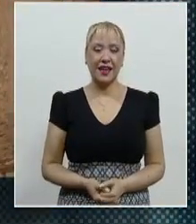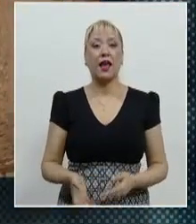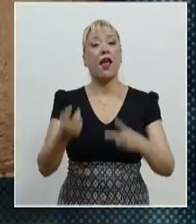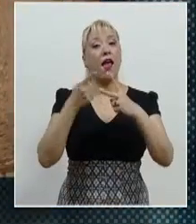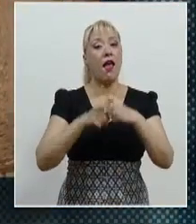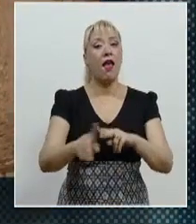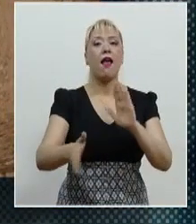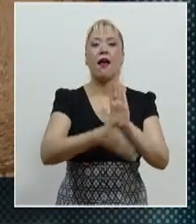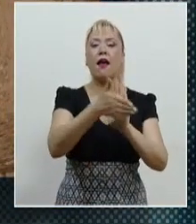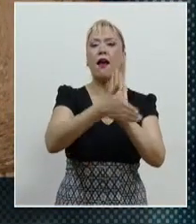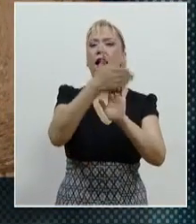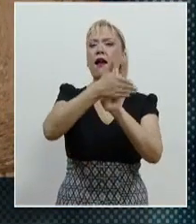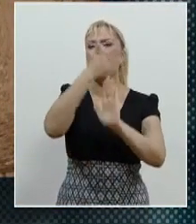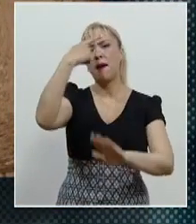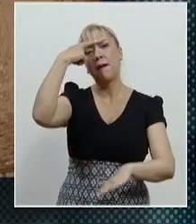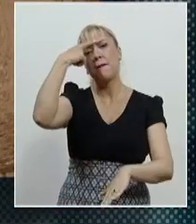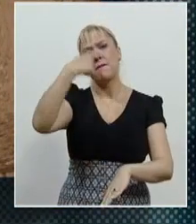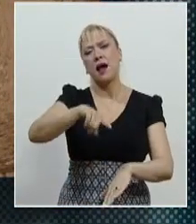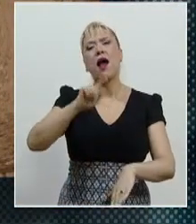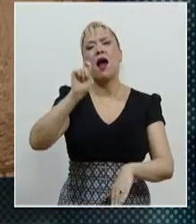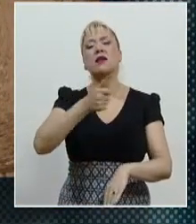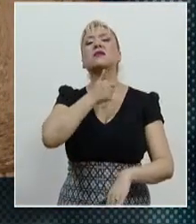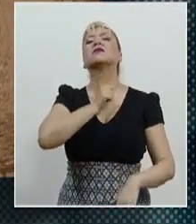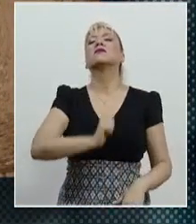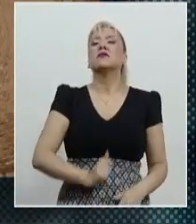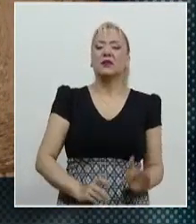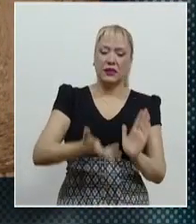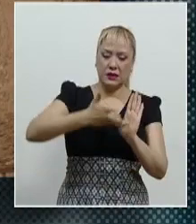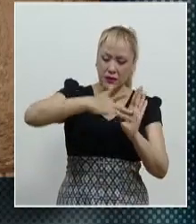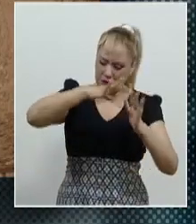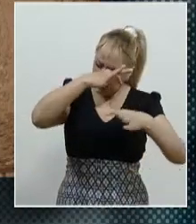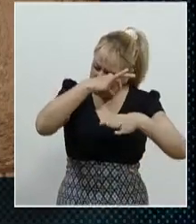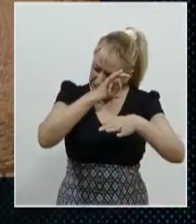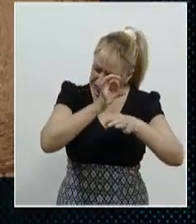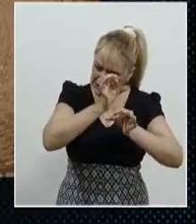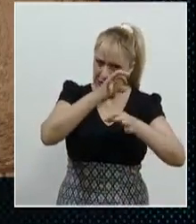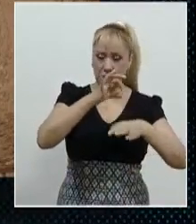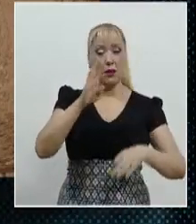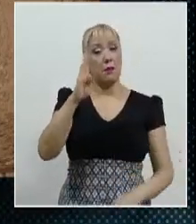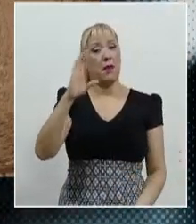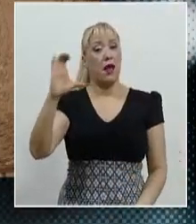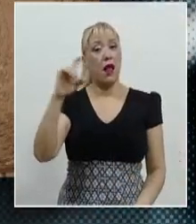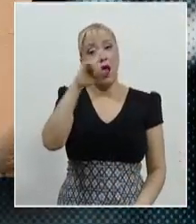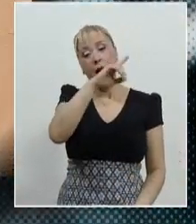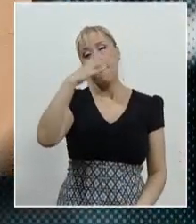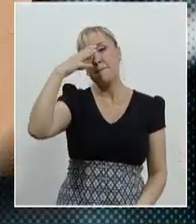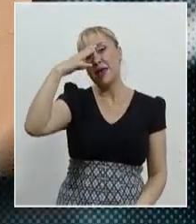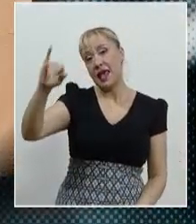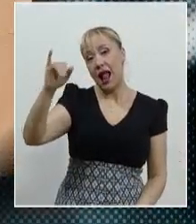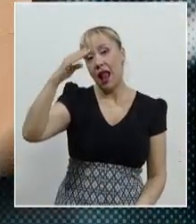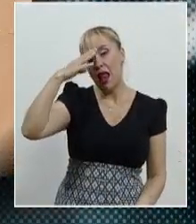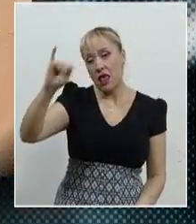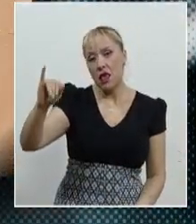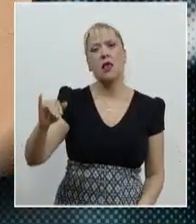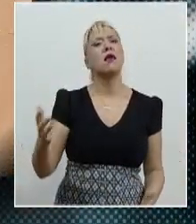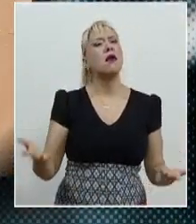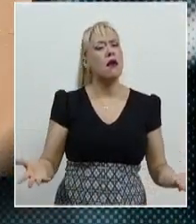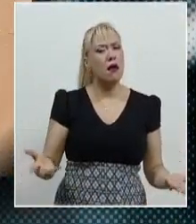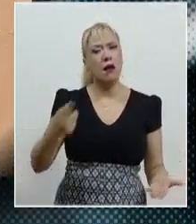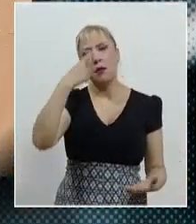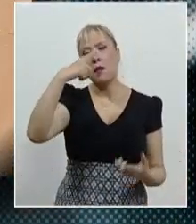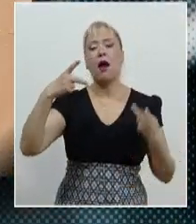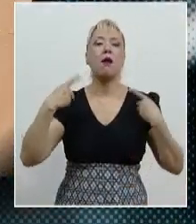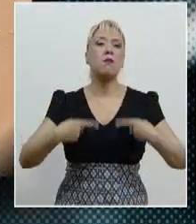Inició la construcción del Centro de Resguardo Forense del Poder Judicial de Baja California en la ciudad de Mexicali, donde serán inhumados los restos